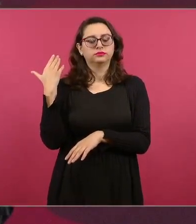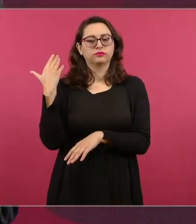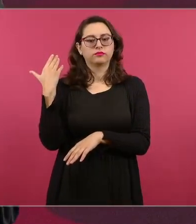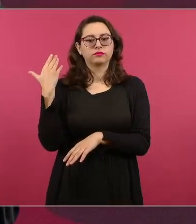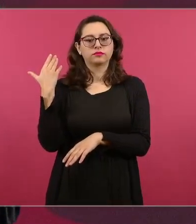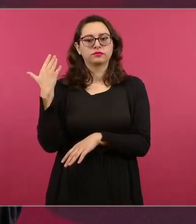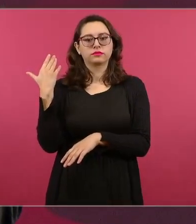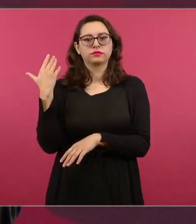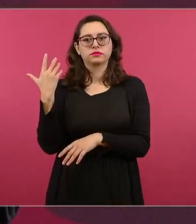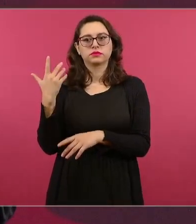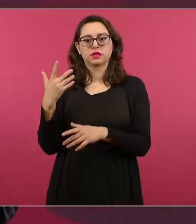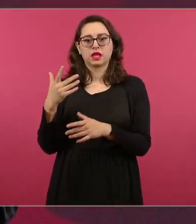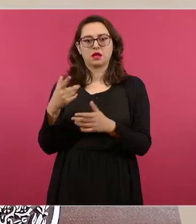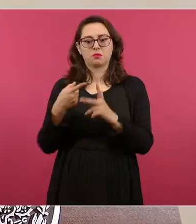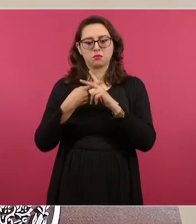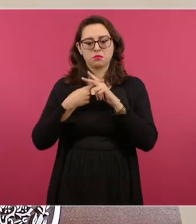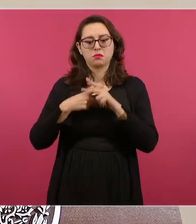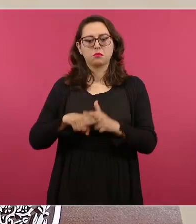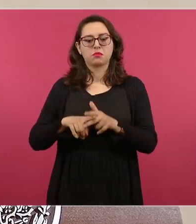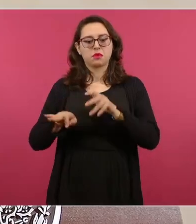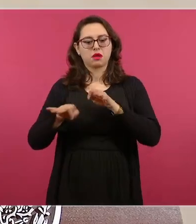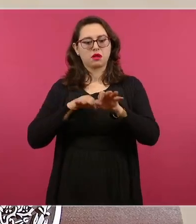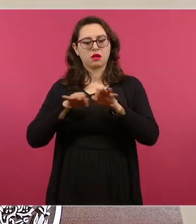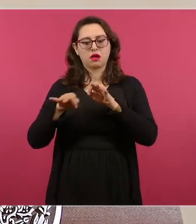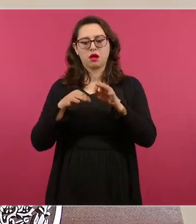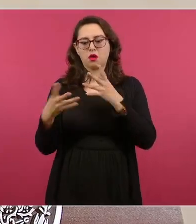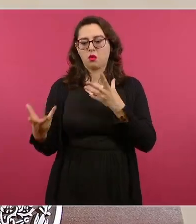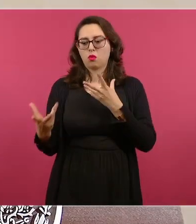estuvo con nosotros